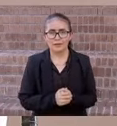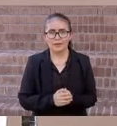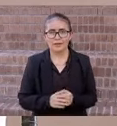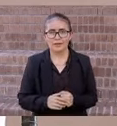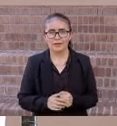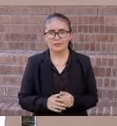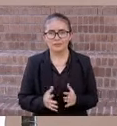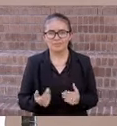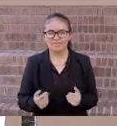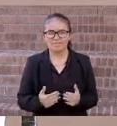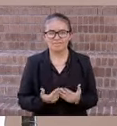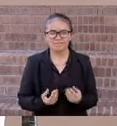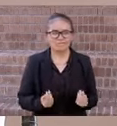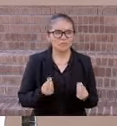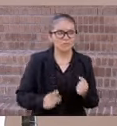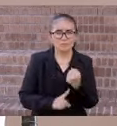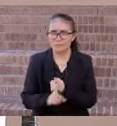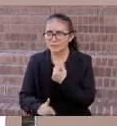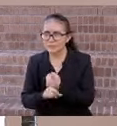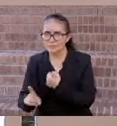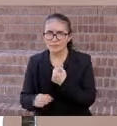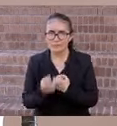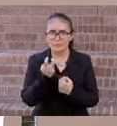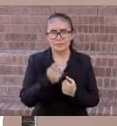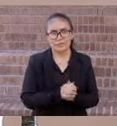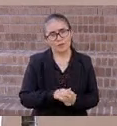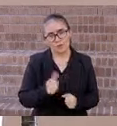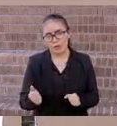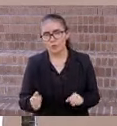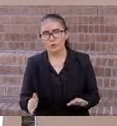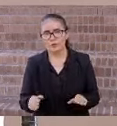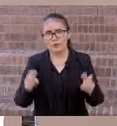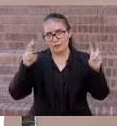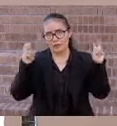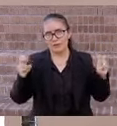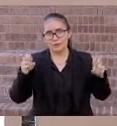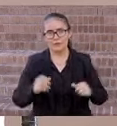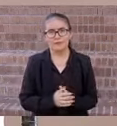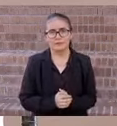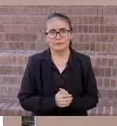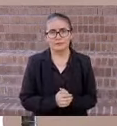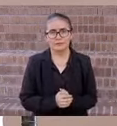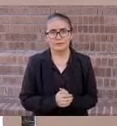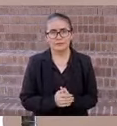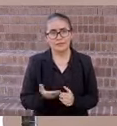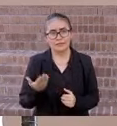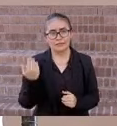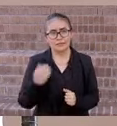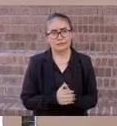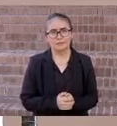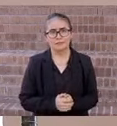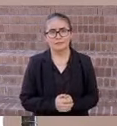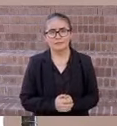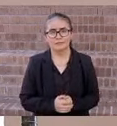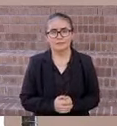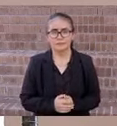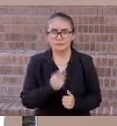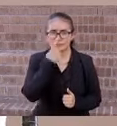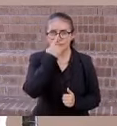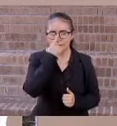había imposiciones que ese es otro asunto es una asignatura que tenemos pendiente